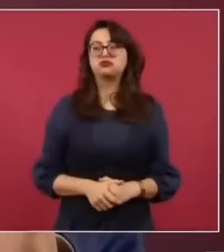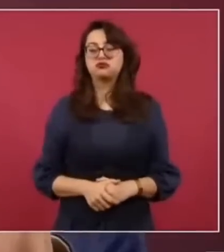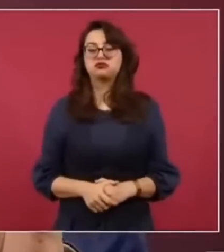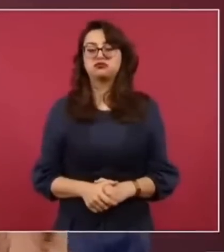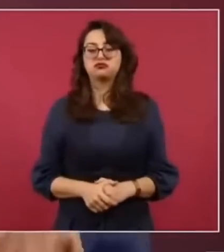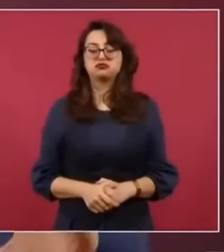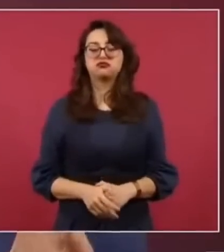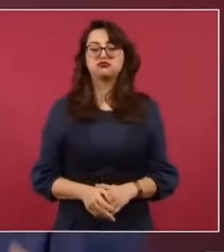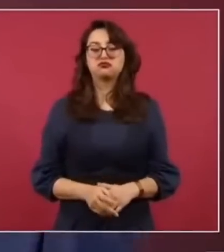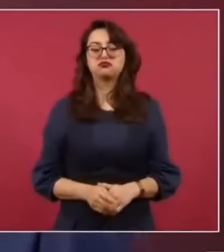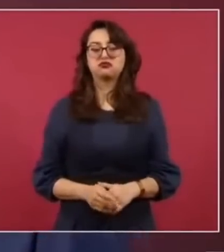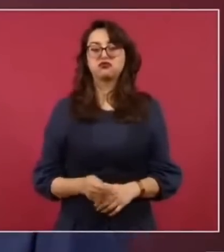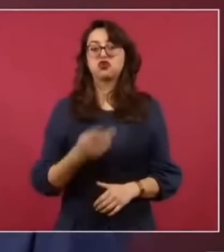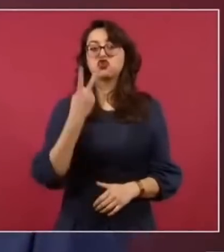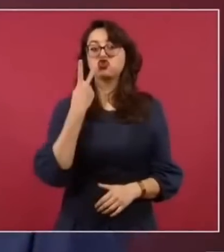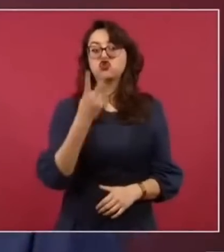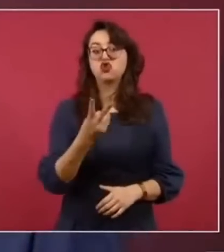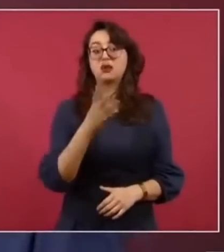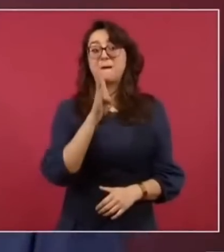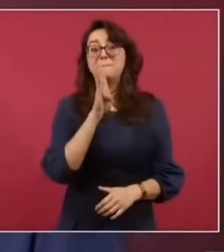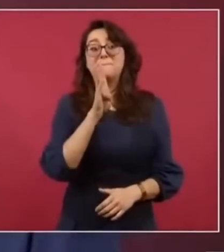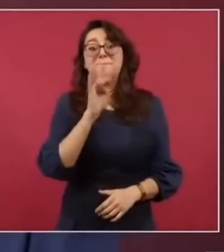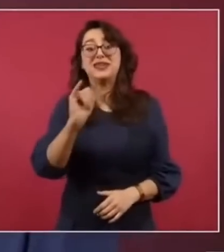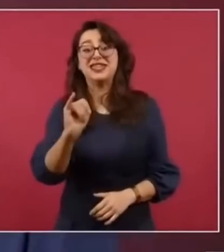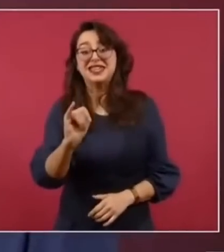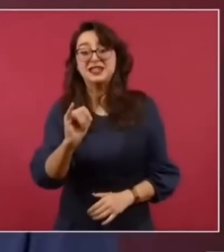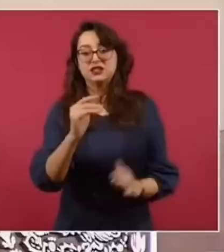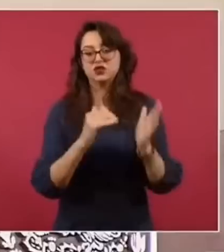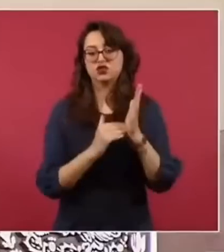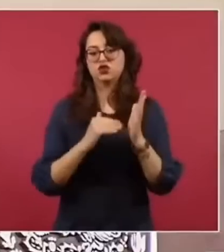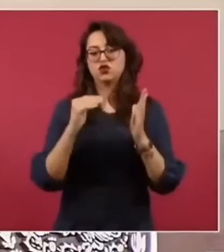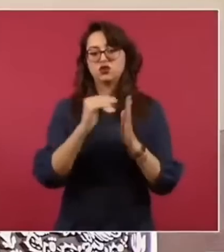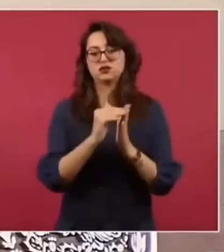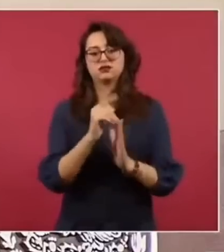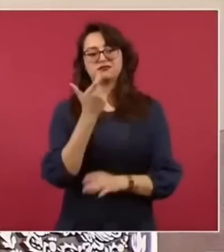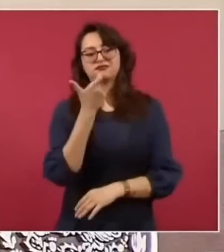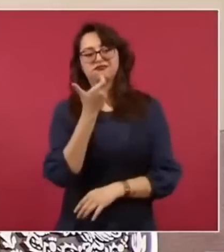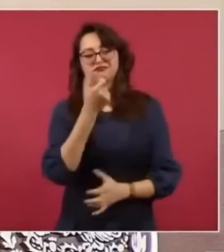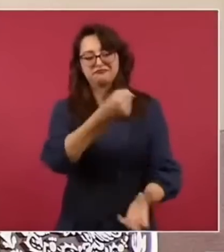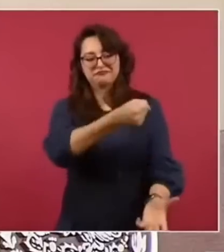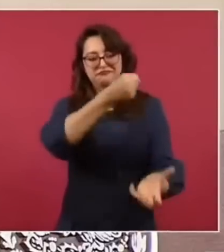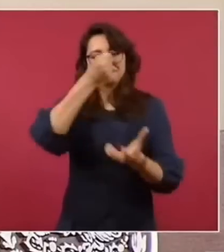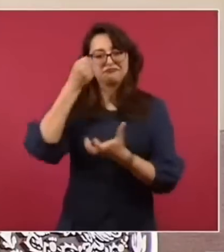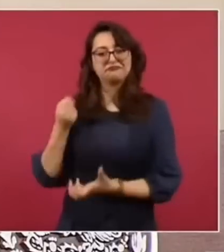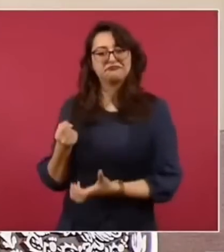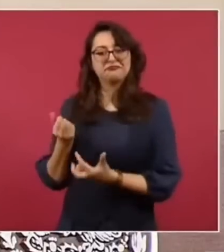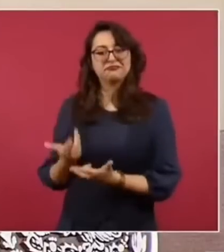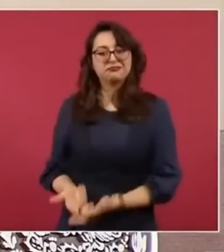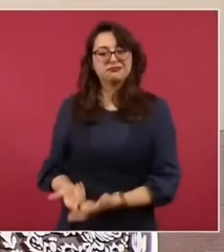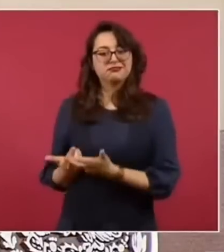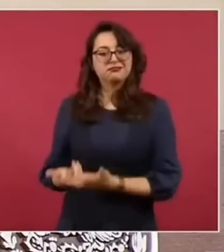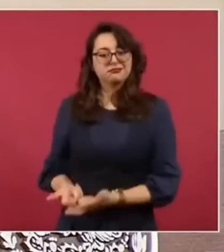como 2 billones de pesos.